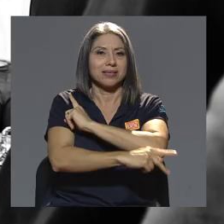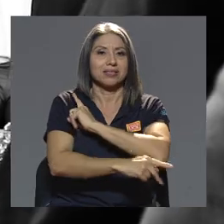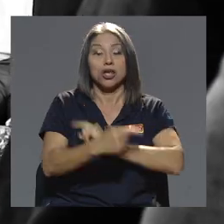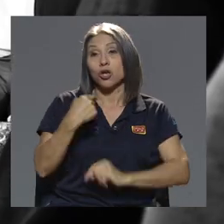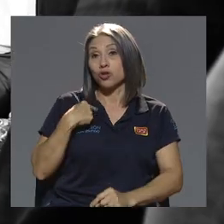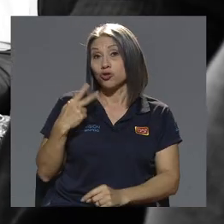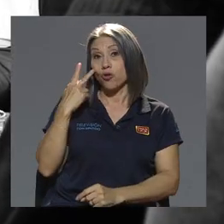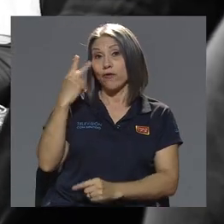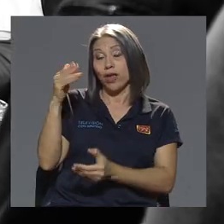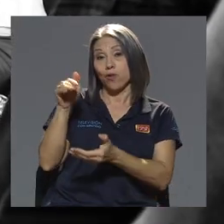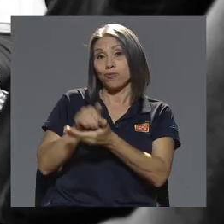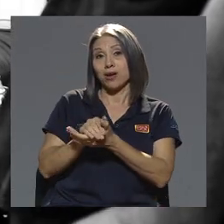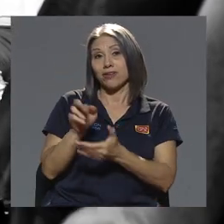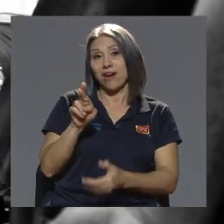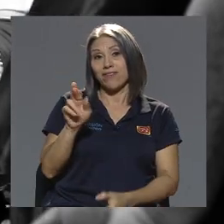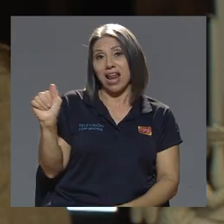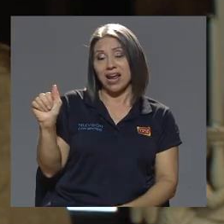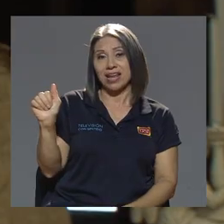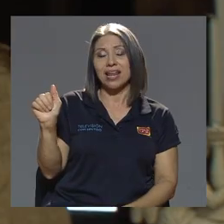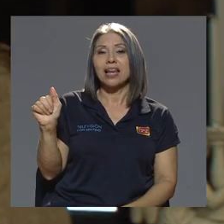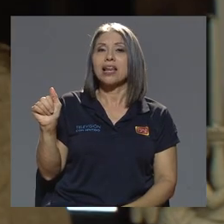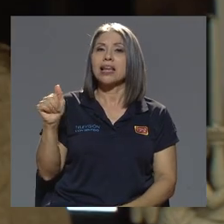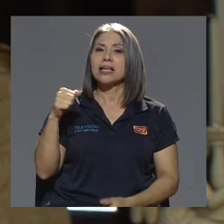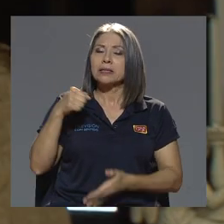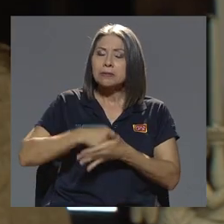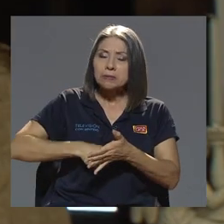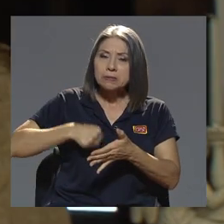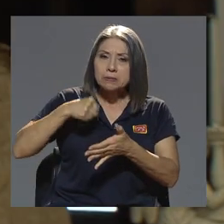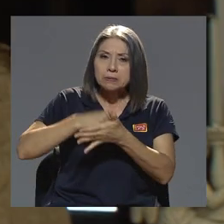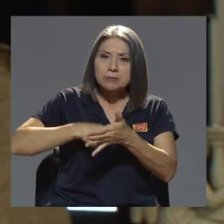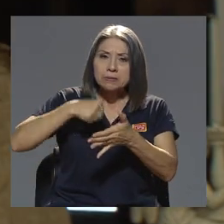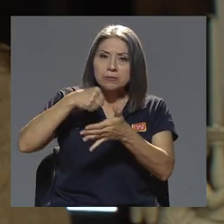Ángel se empeña, se prepara,